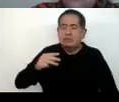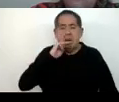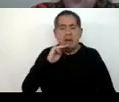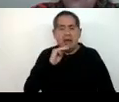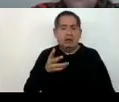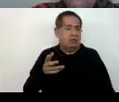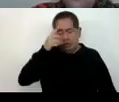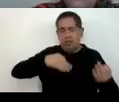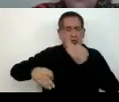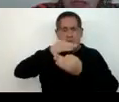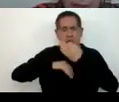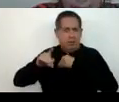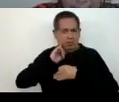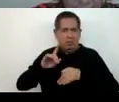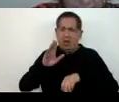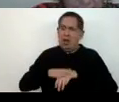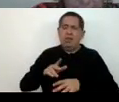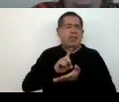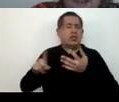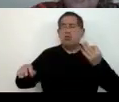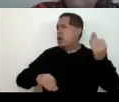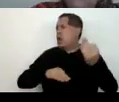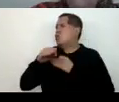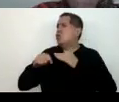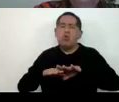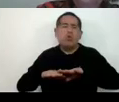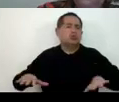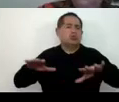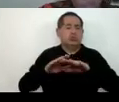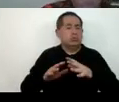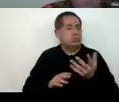las mujeres, es un derecho universal. Y bueno,